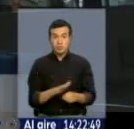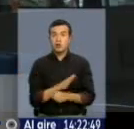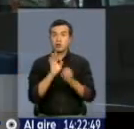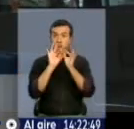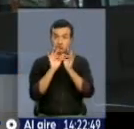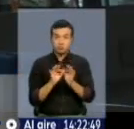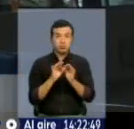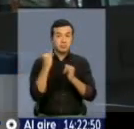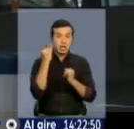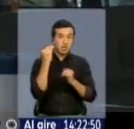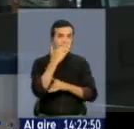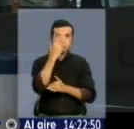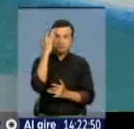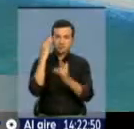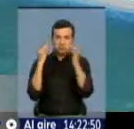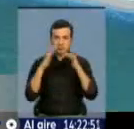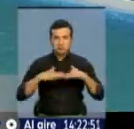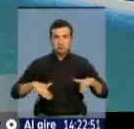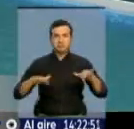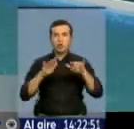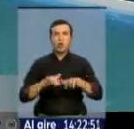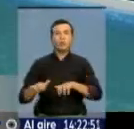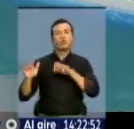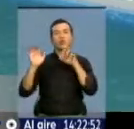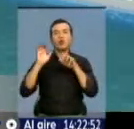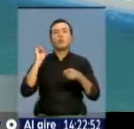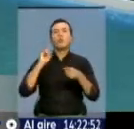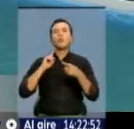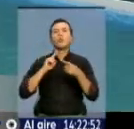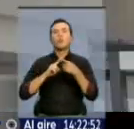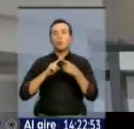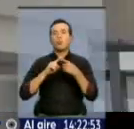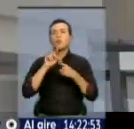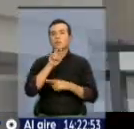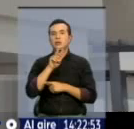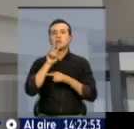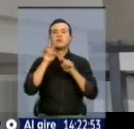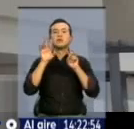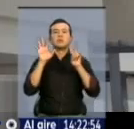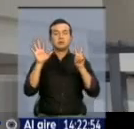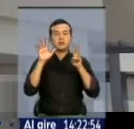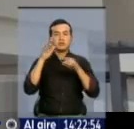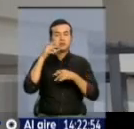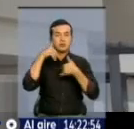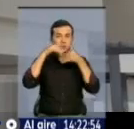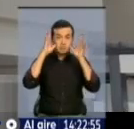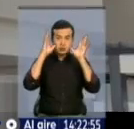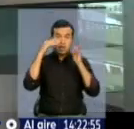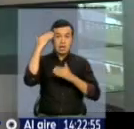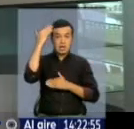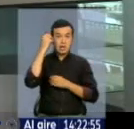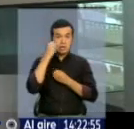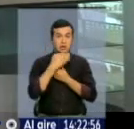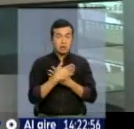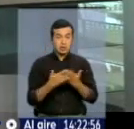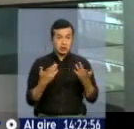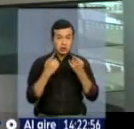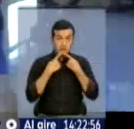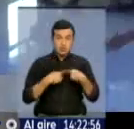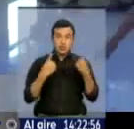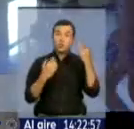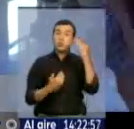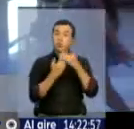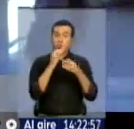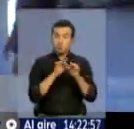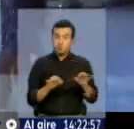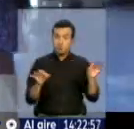acabados, áreas verdes e instalaciones informáticas está previsto para el 27 de diciembre. El alcalde indica que la moderna infraestructura es